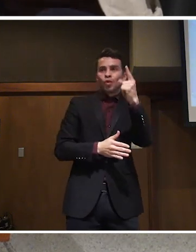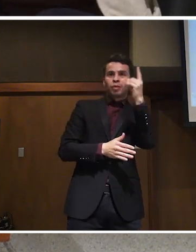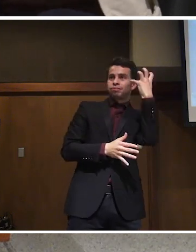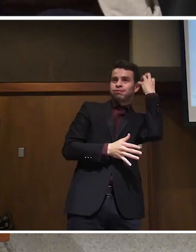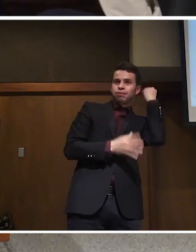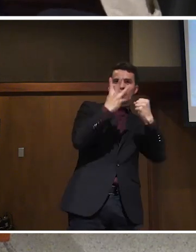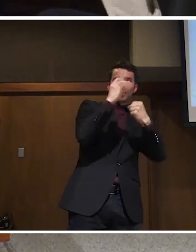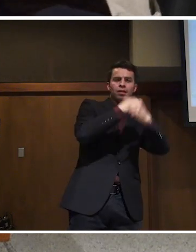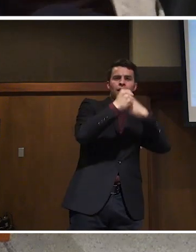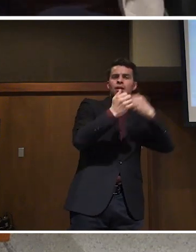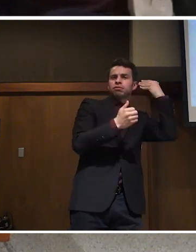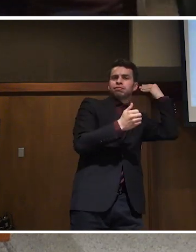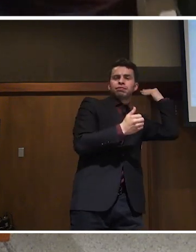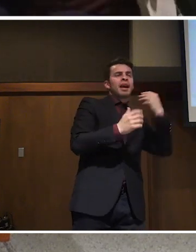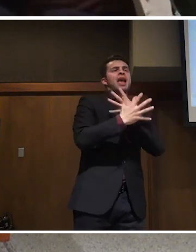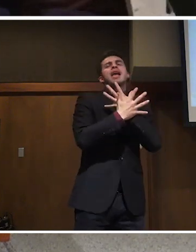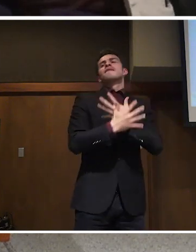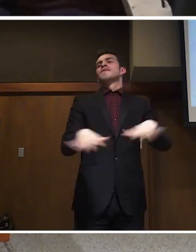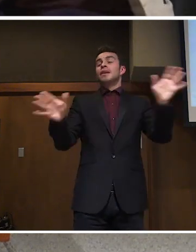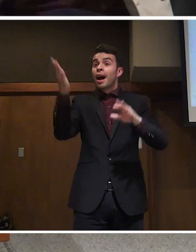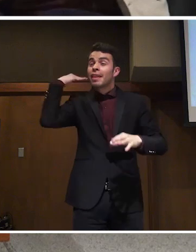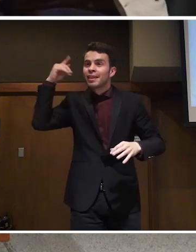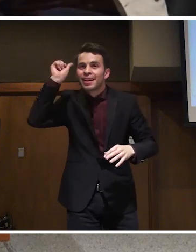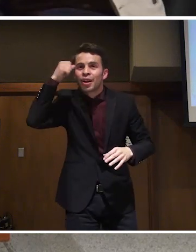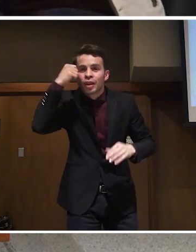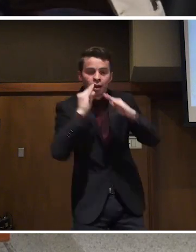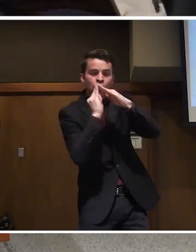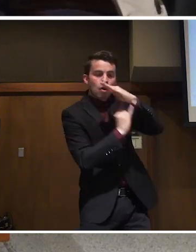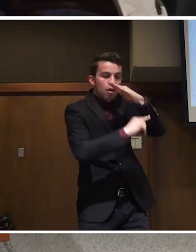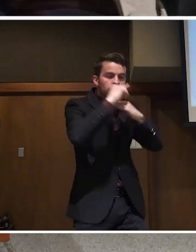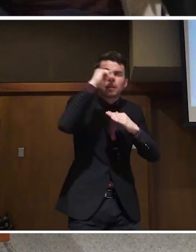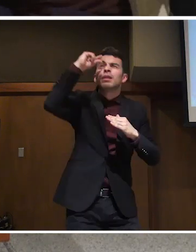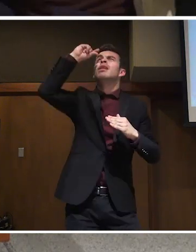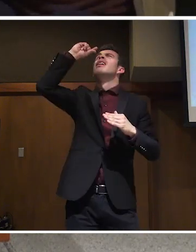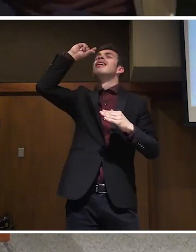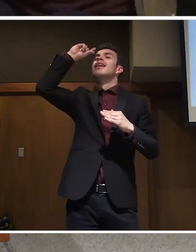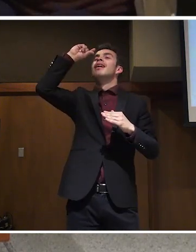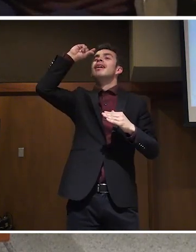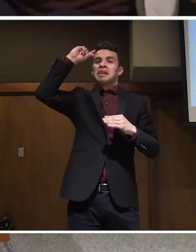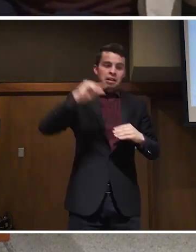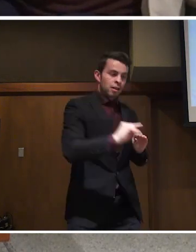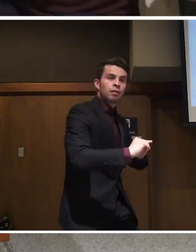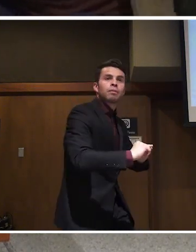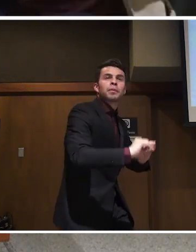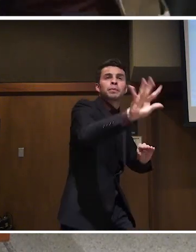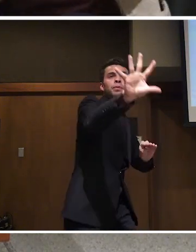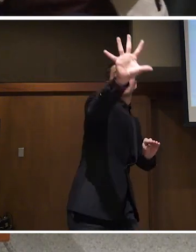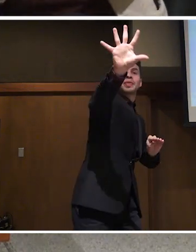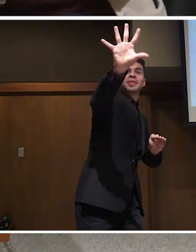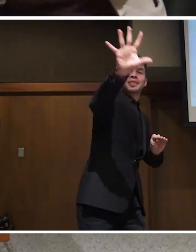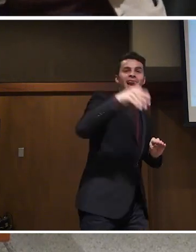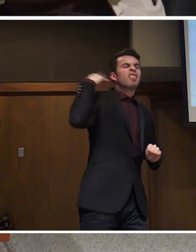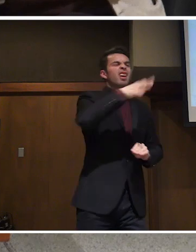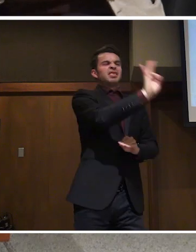muy rápidamente la técnica de la microficha y el microfilme y todo eso, y bueno, la verdad es que no solamente